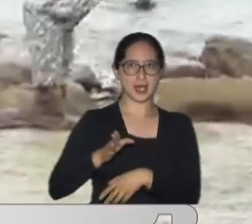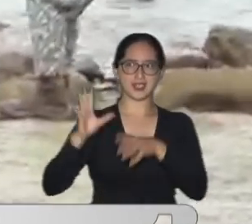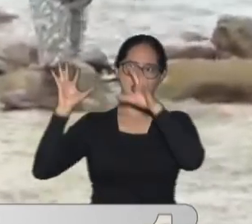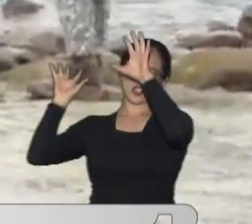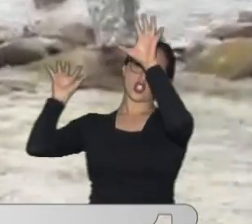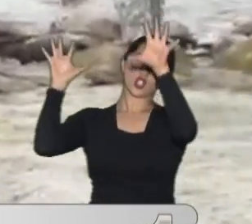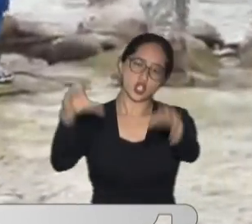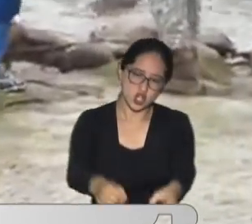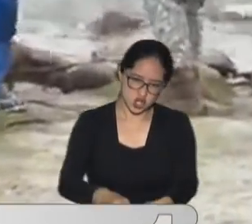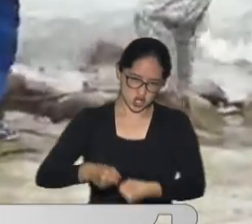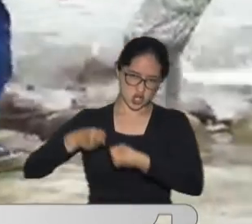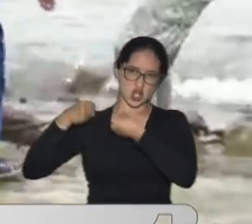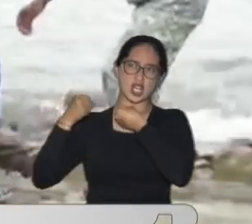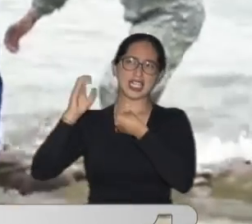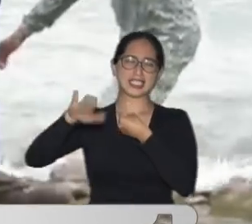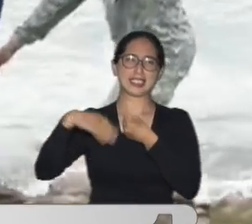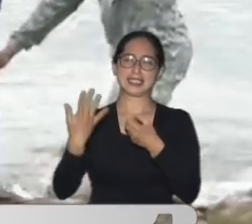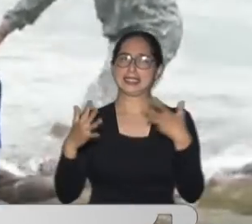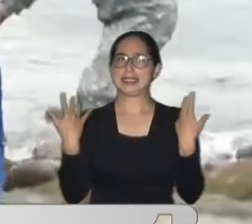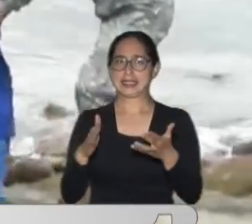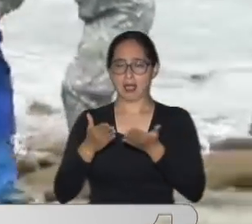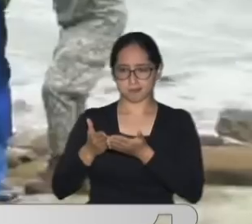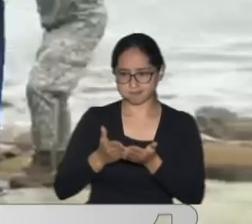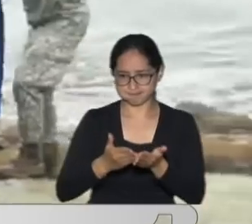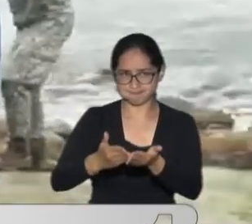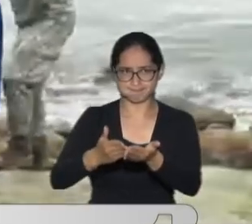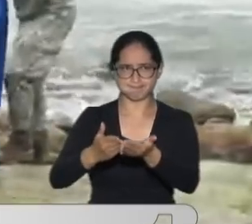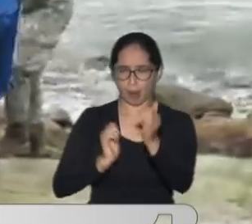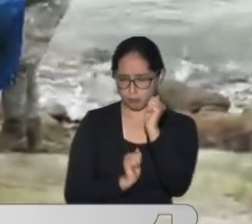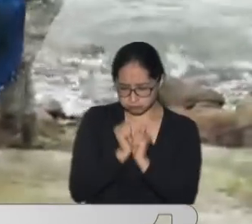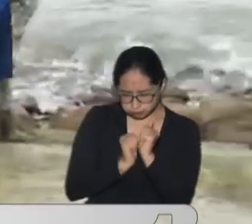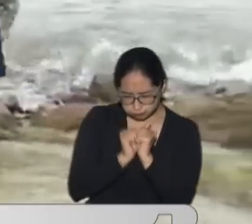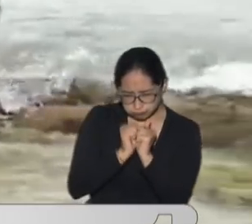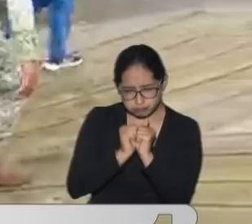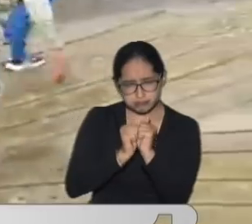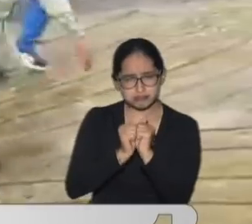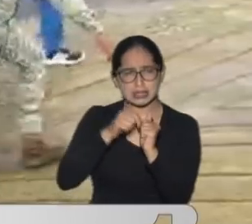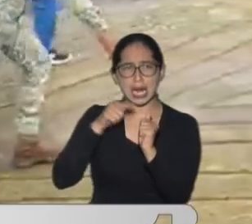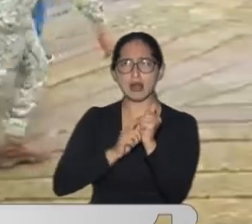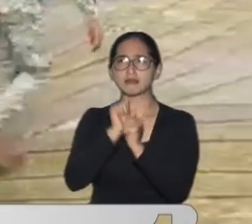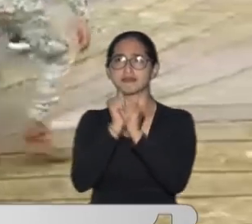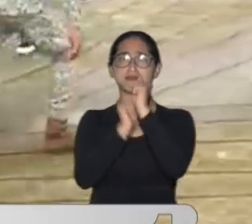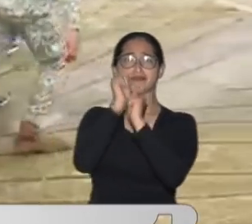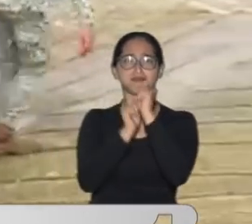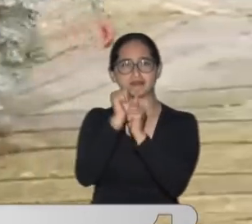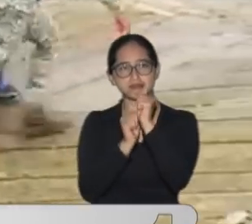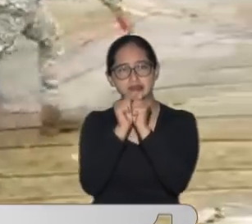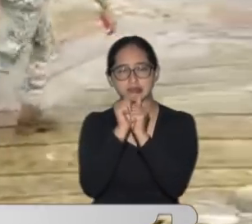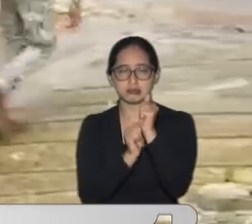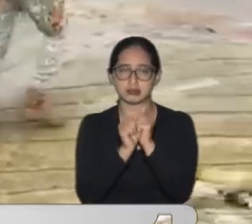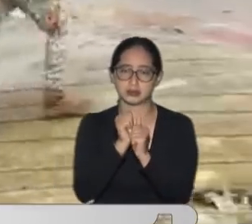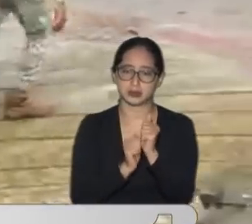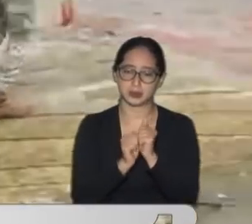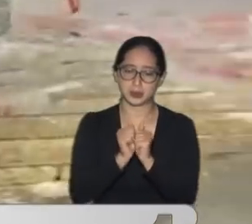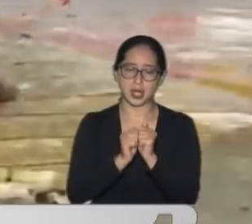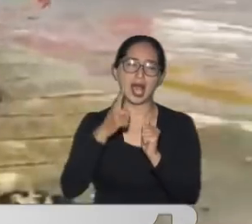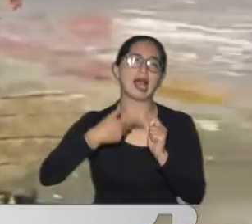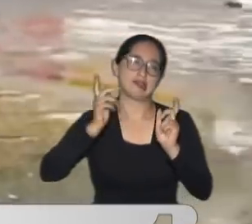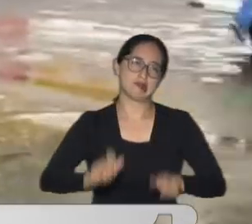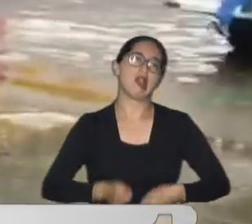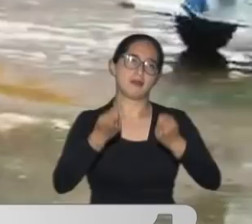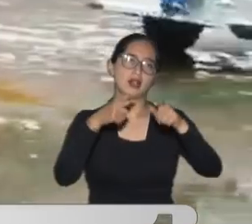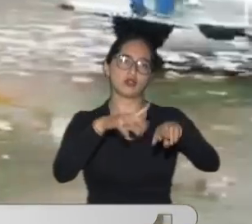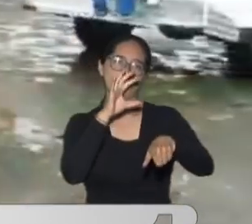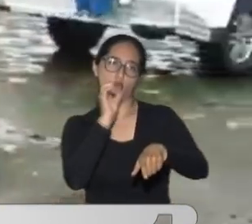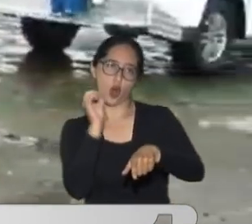sufrir alguna afectación en el motor de su lancha. Y finalmente, una adolescente que logró ser también conducida hasta un centro